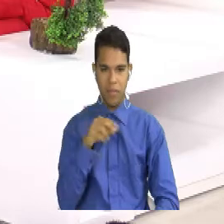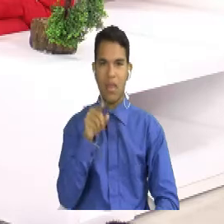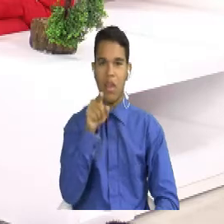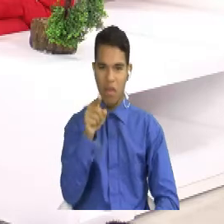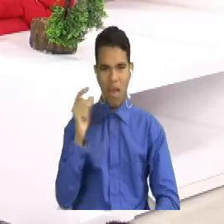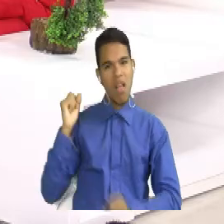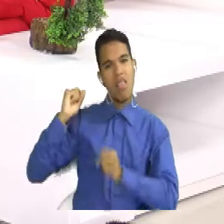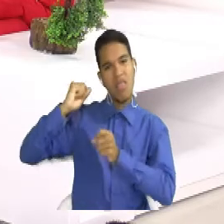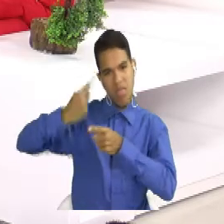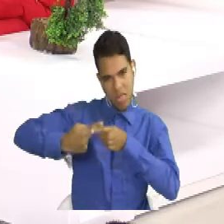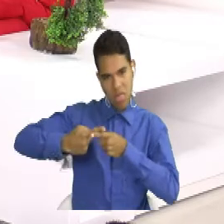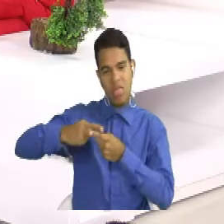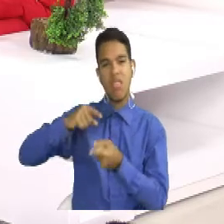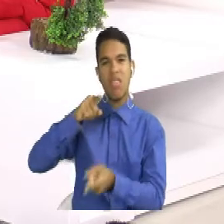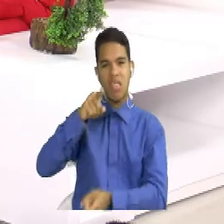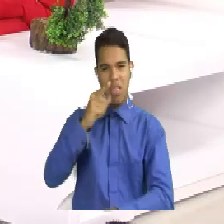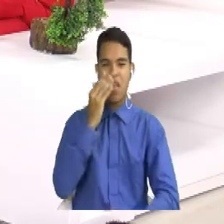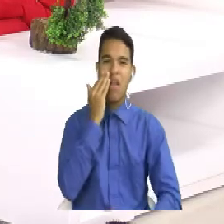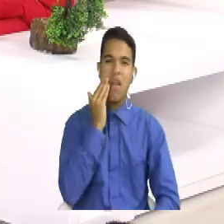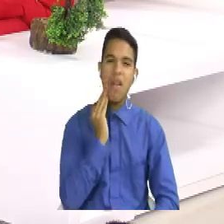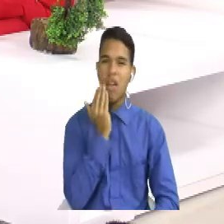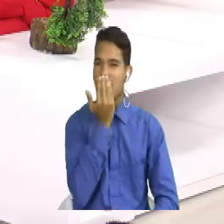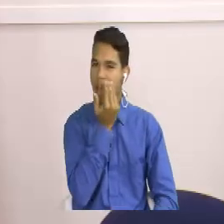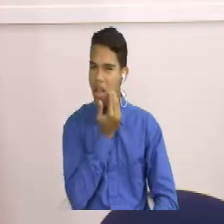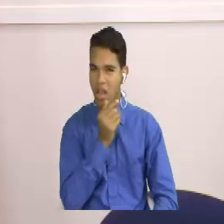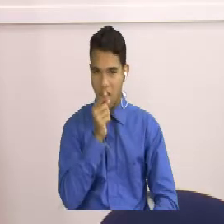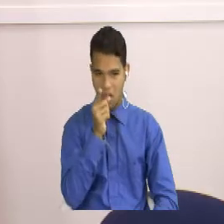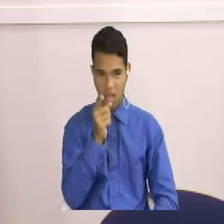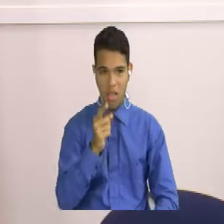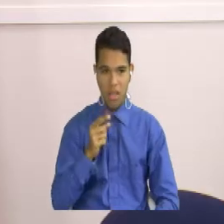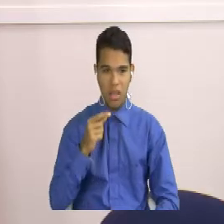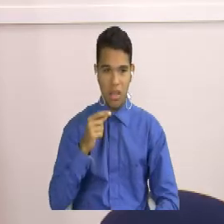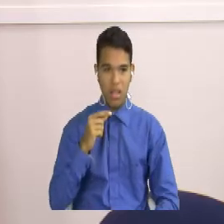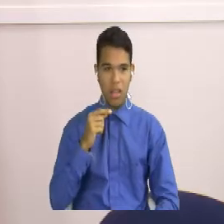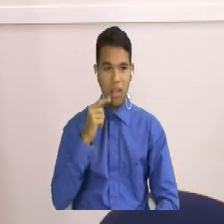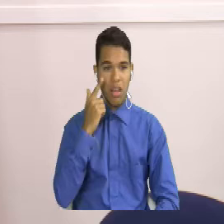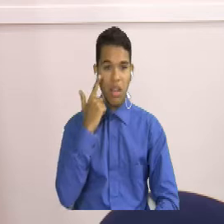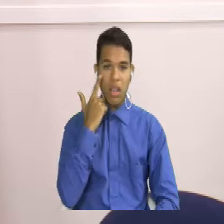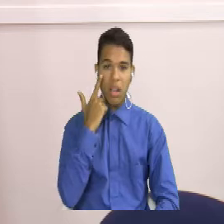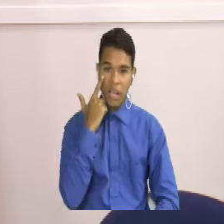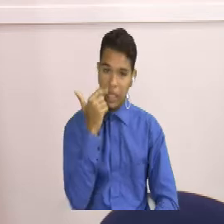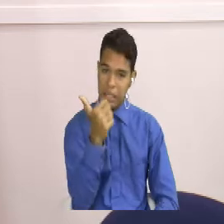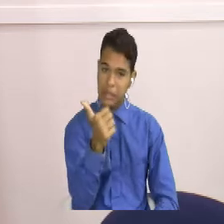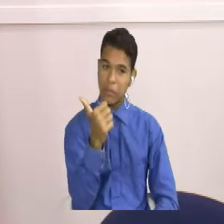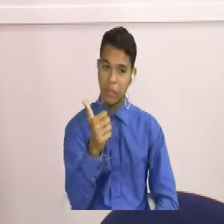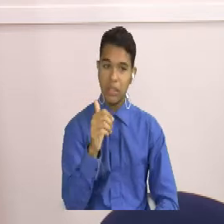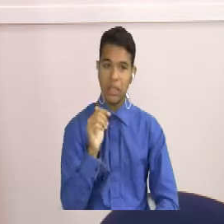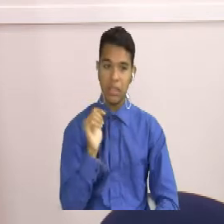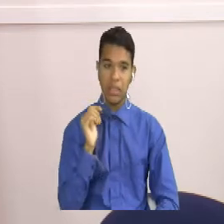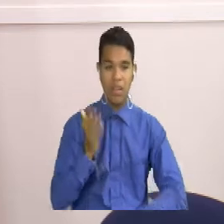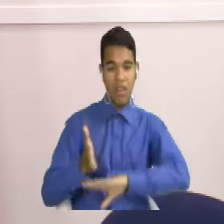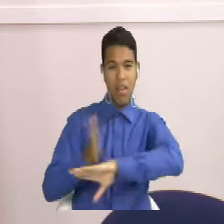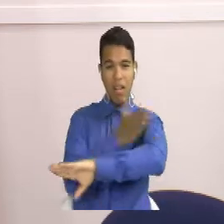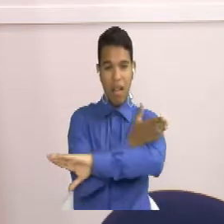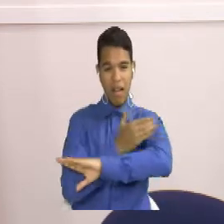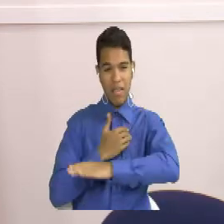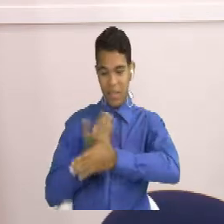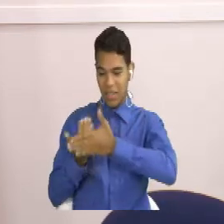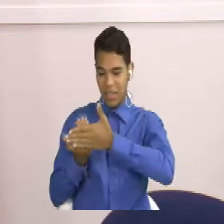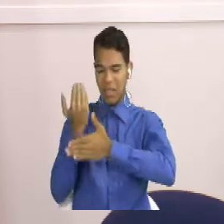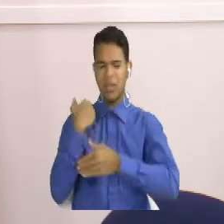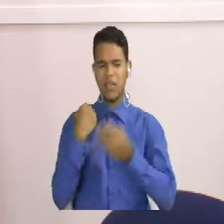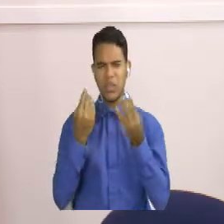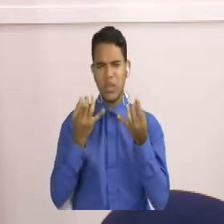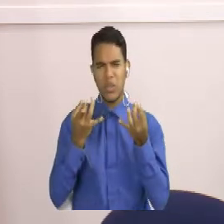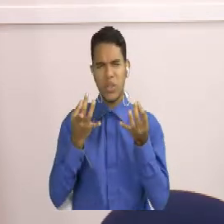Bueno, ahorita vamos a ver la nota sobre el Dermapen. A mí me pareció espectacular. Digamos que al principio con un poquito de dolor